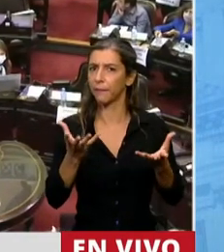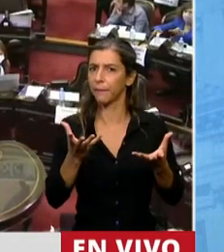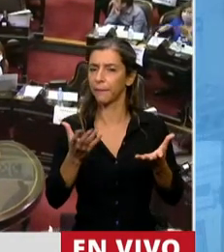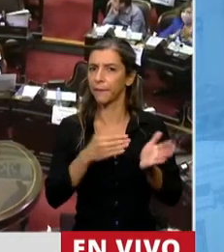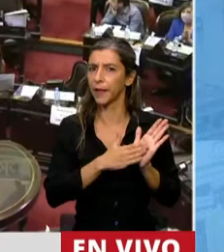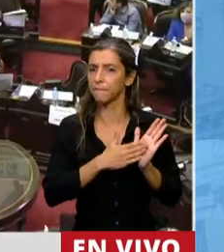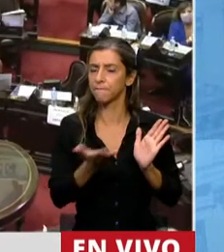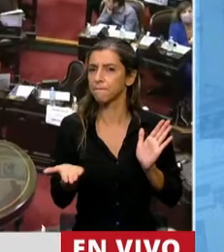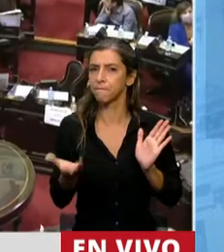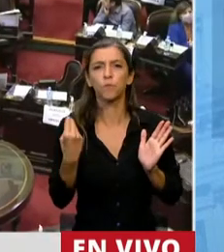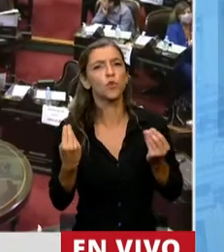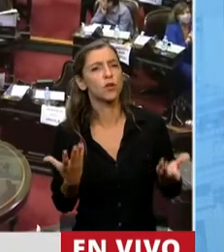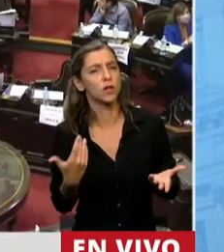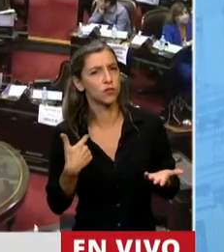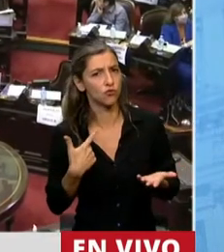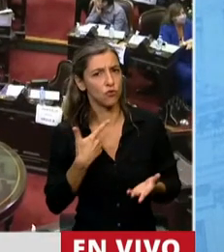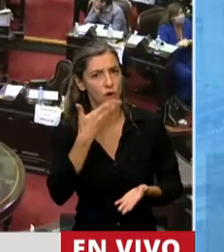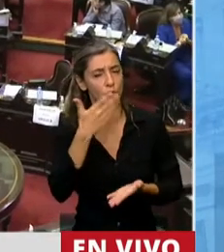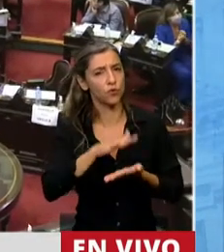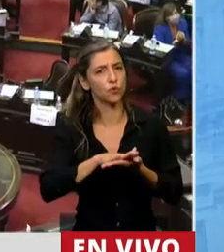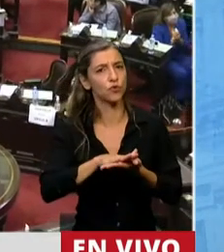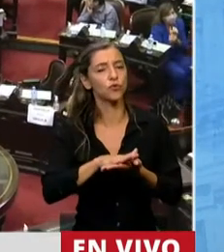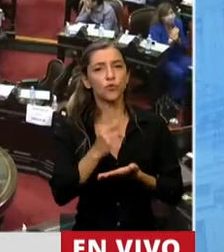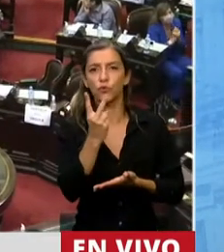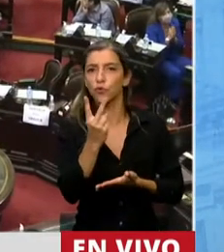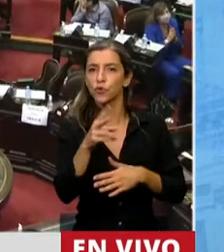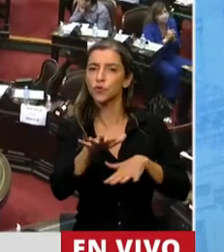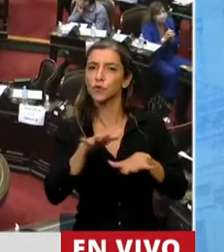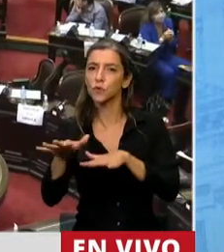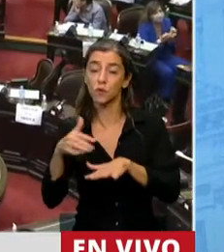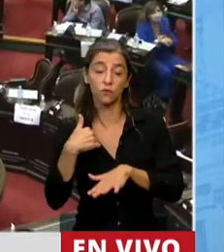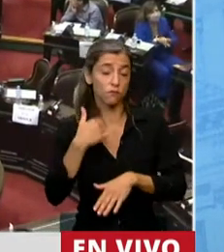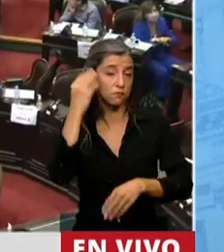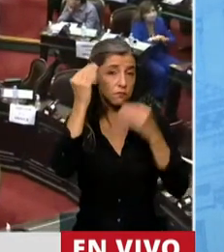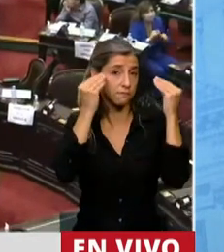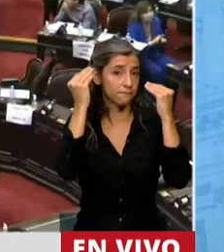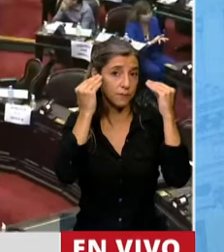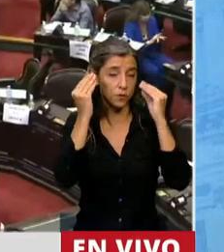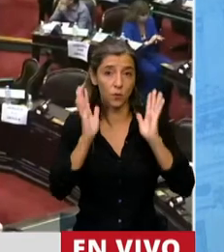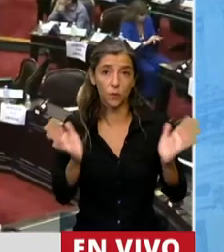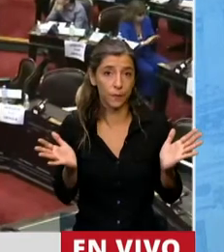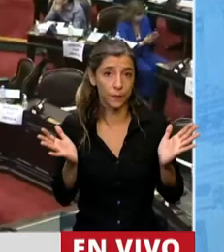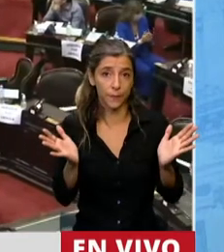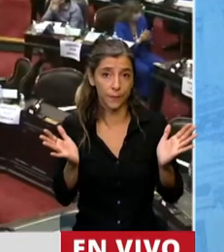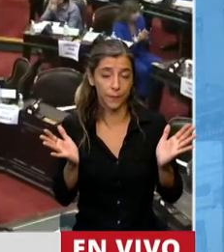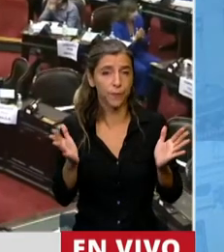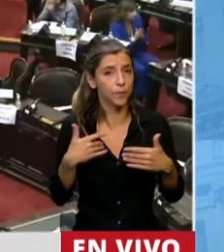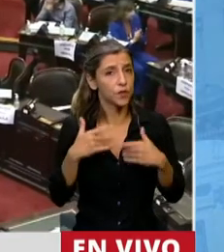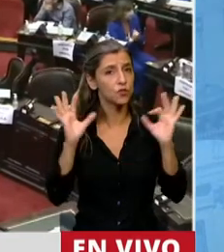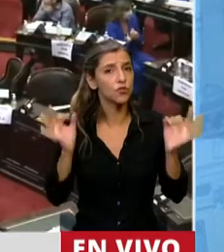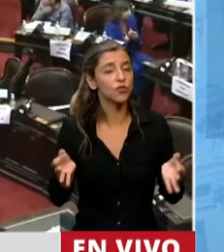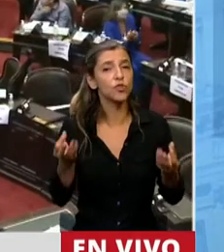específicamente, presidente, a dos situaciones que obviamente me preocupan y que le preocupa a